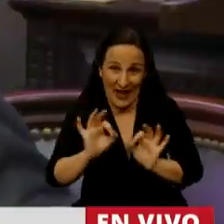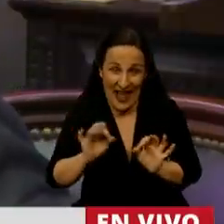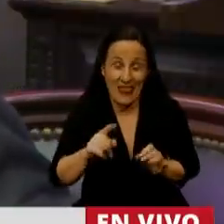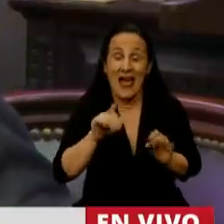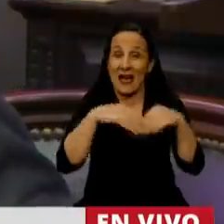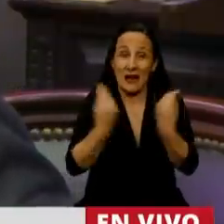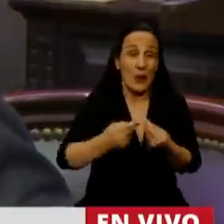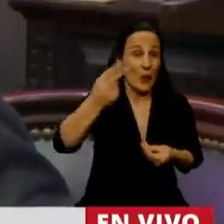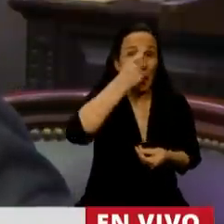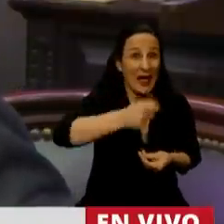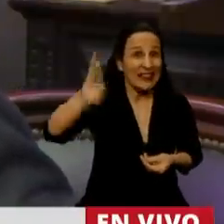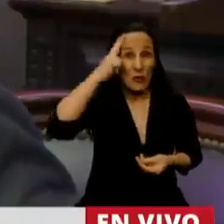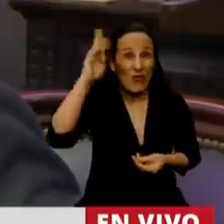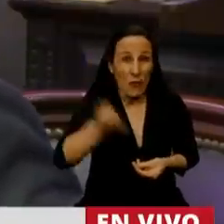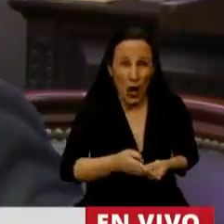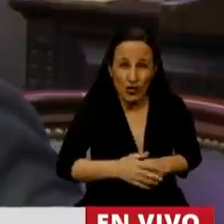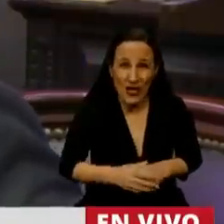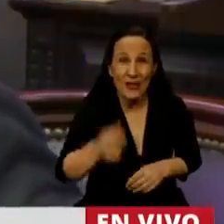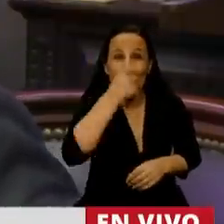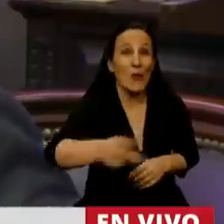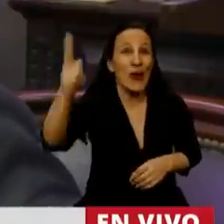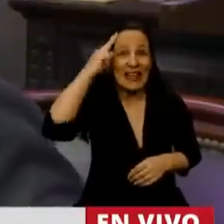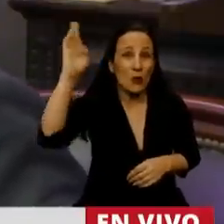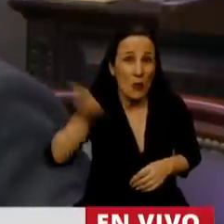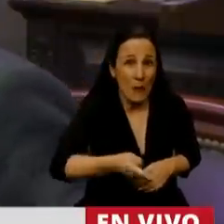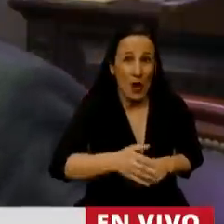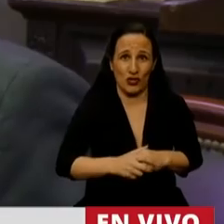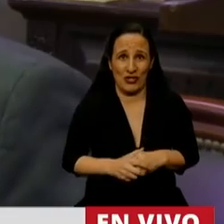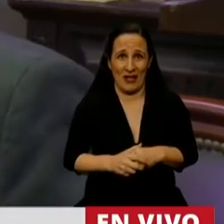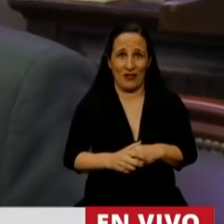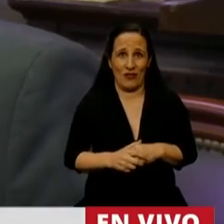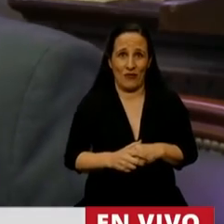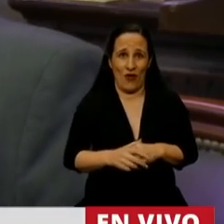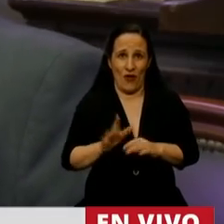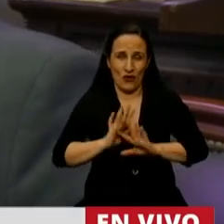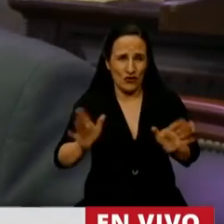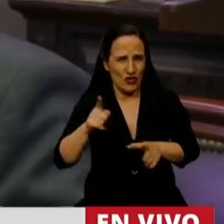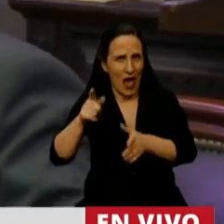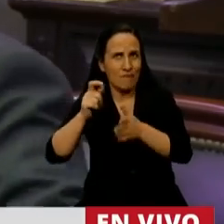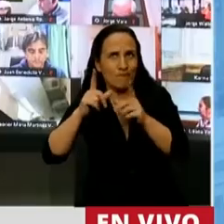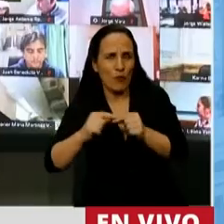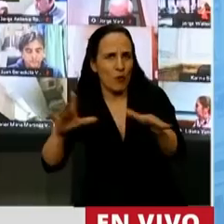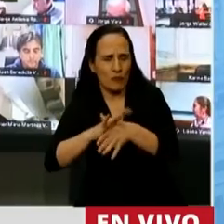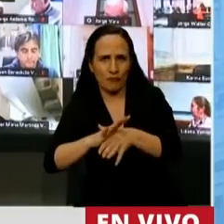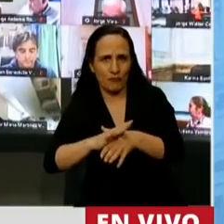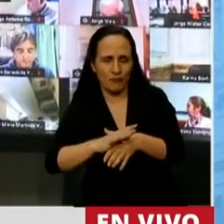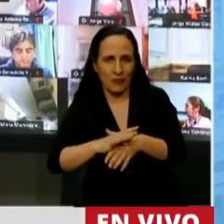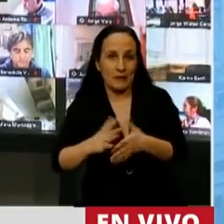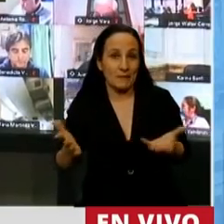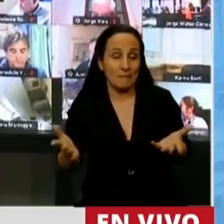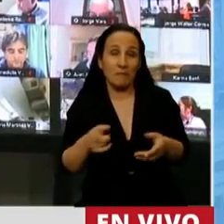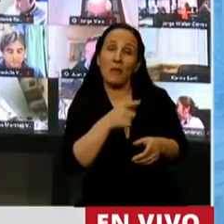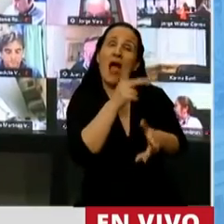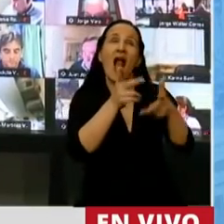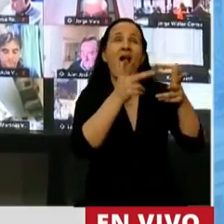del 29% 29% con la cifra corregida viven en un